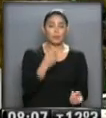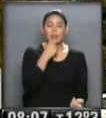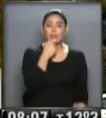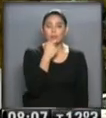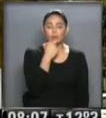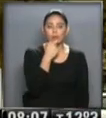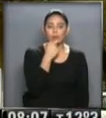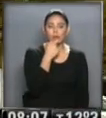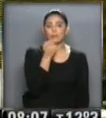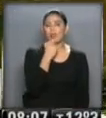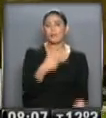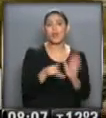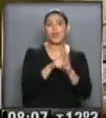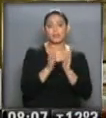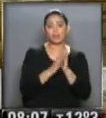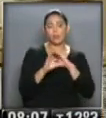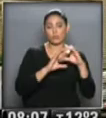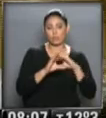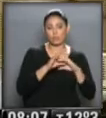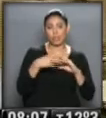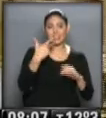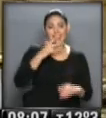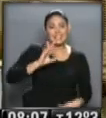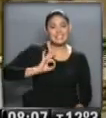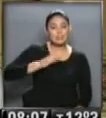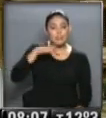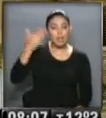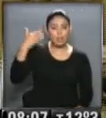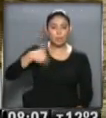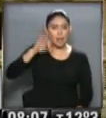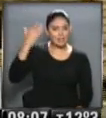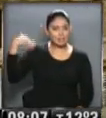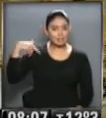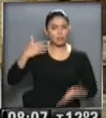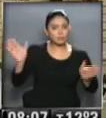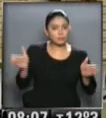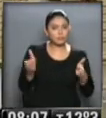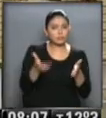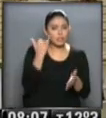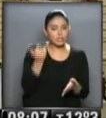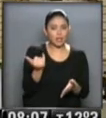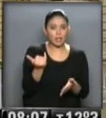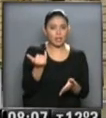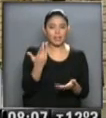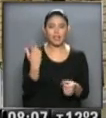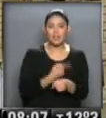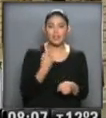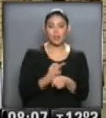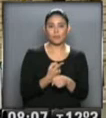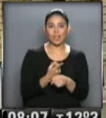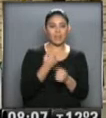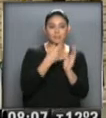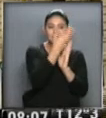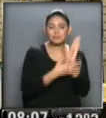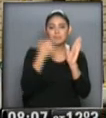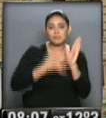ejemplo. La ley de medios, hace 3 años y medio, un poco más, que ha sido promulgada y no se puede aplicar